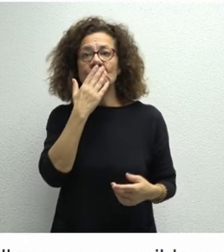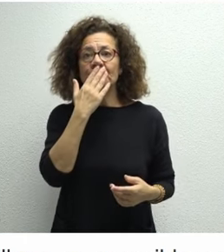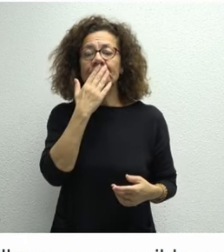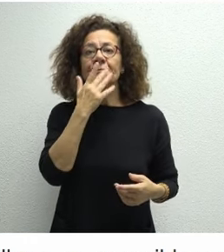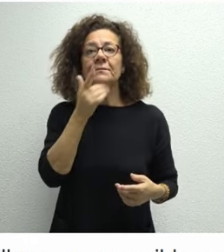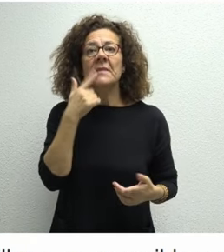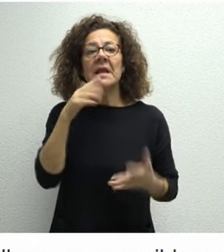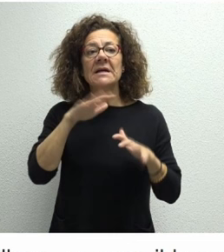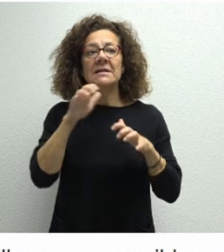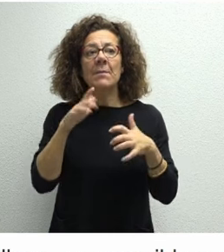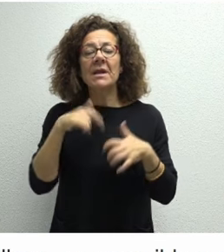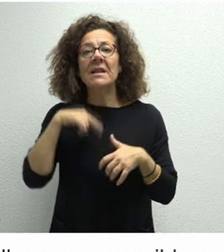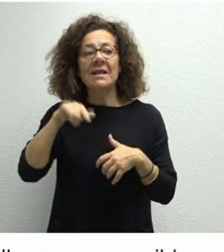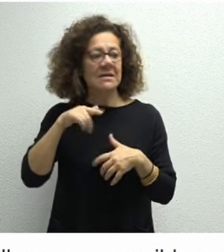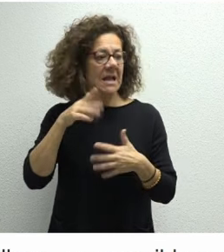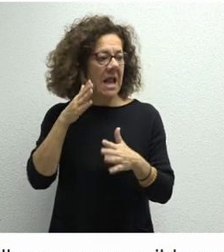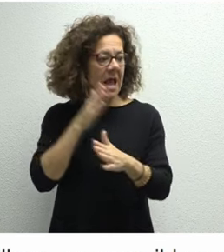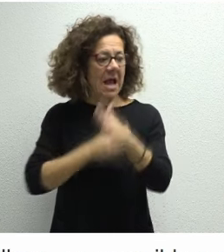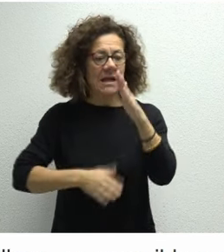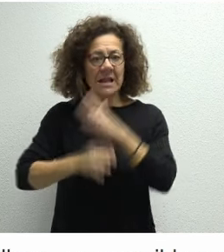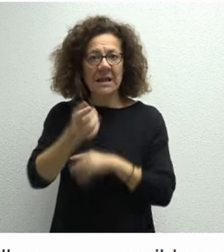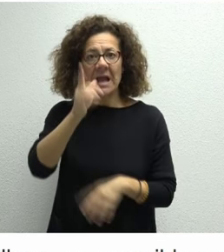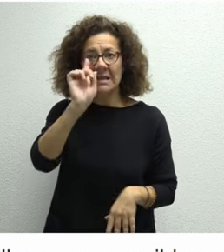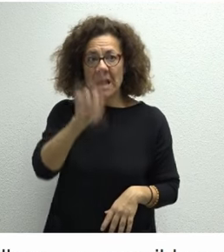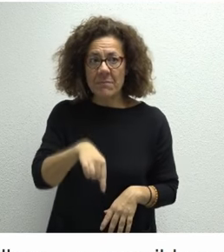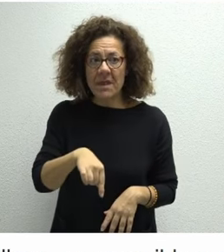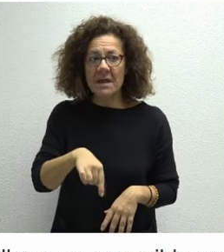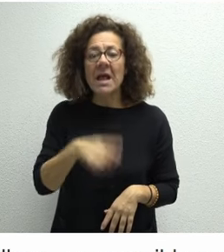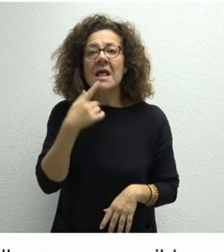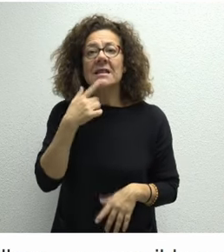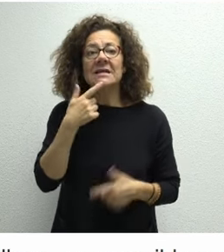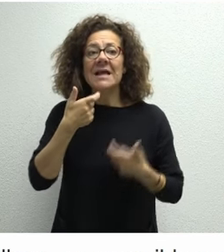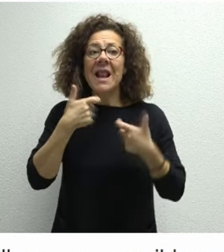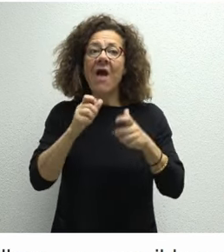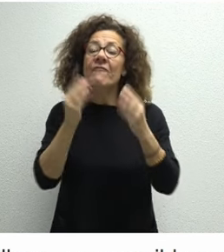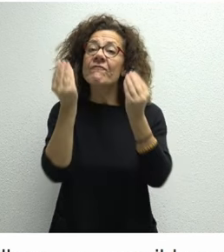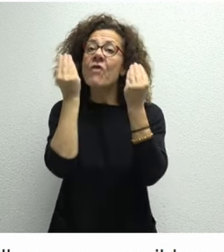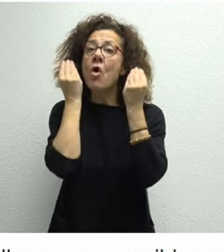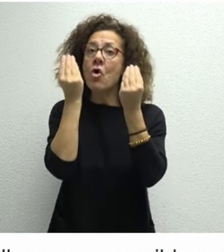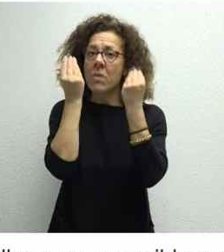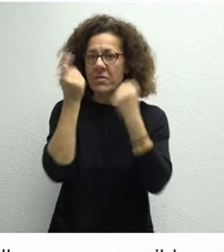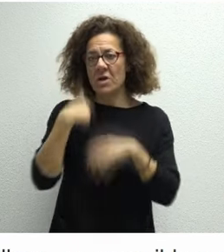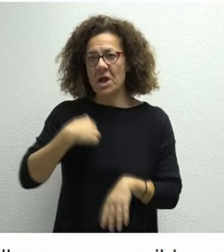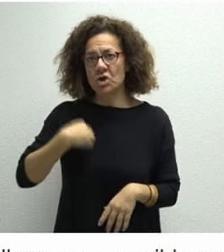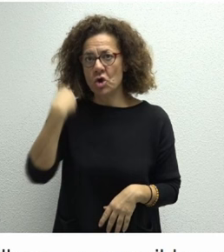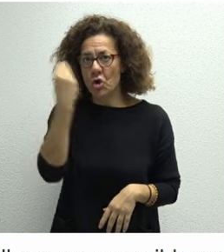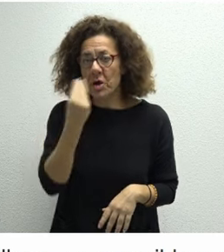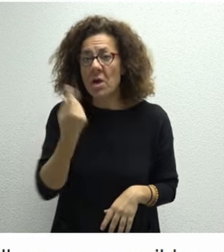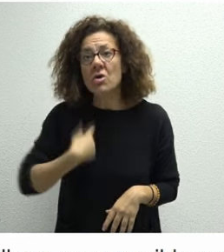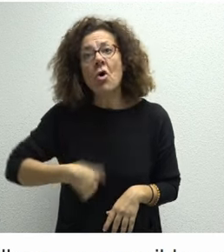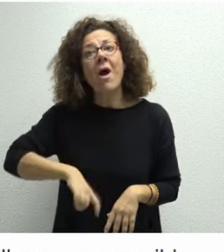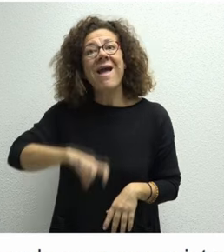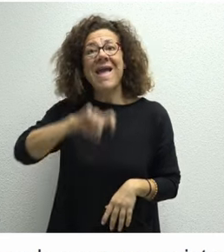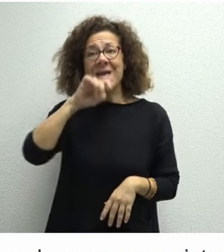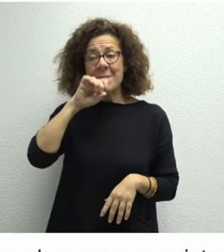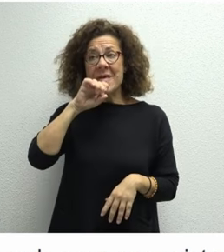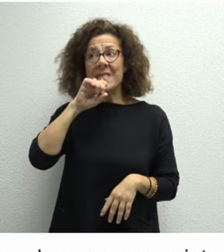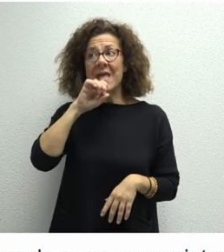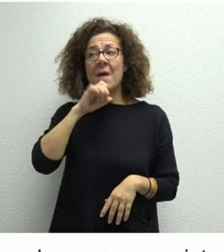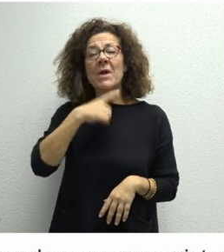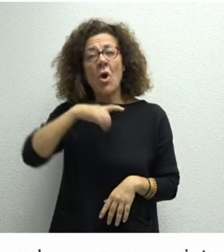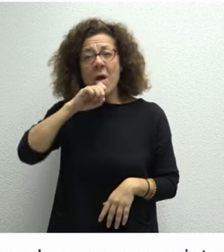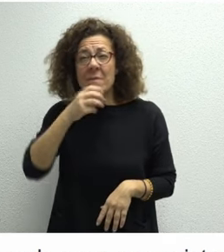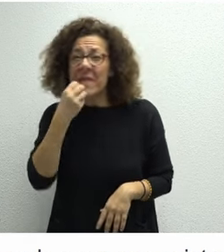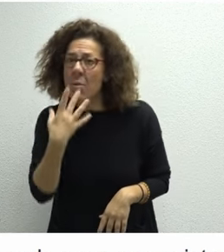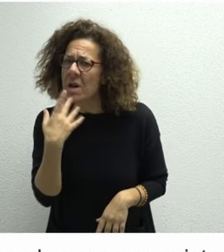se aprenden yo creo que desde la clínica pero también eh desde la formación y ya os digo envidia pero no de la de la